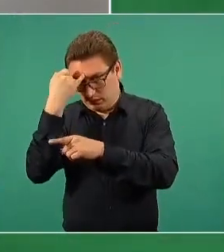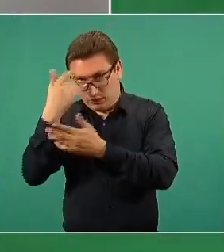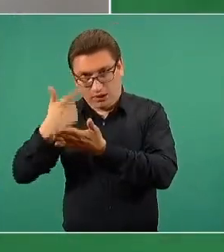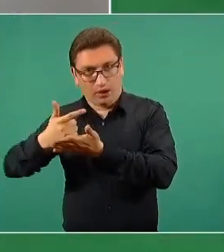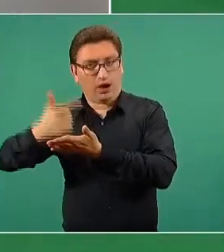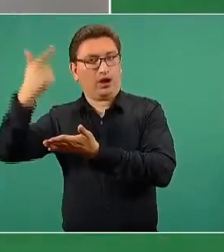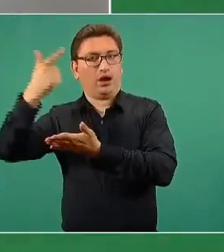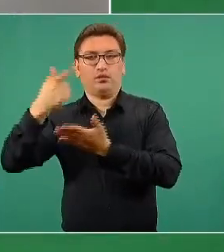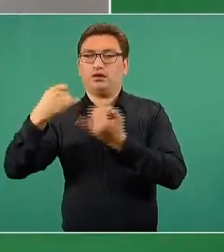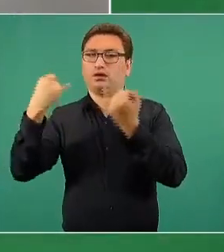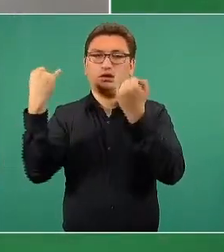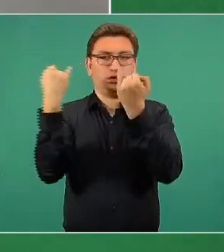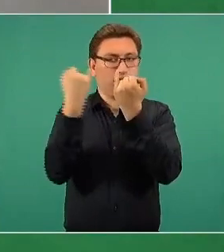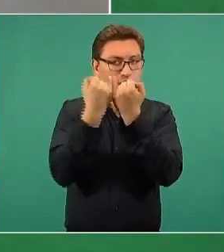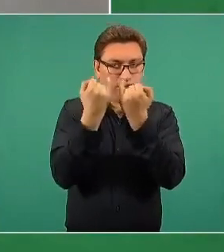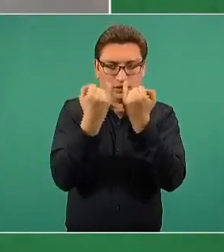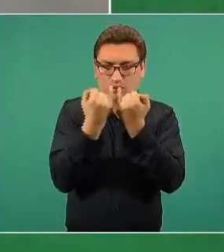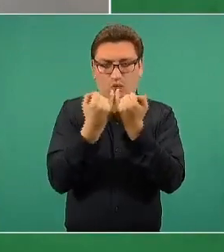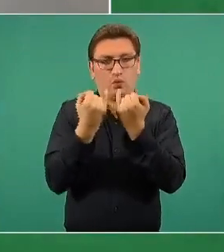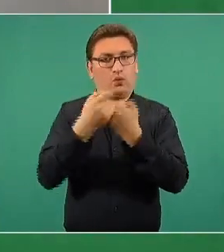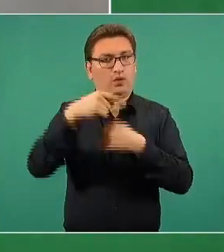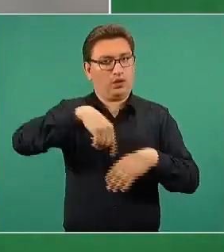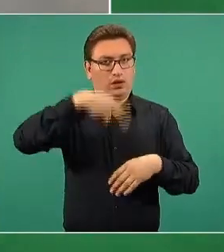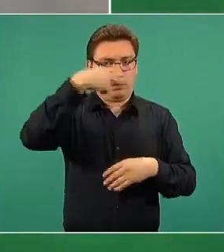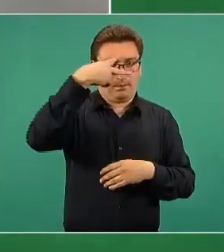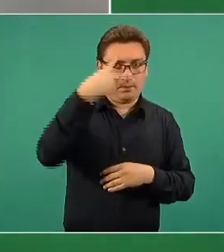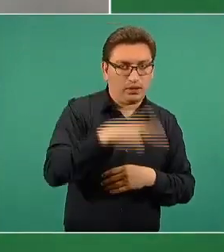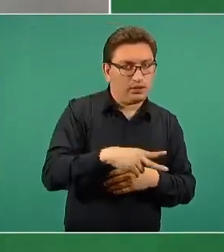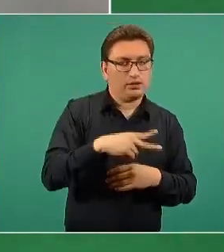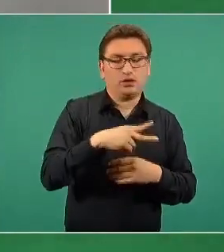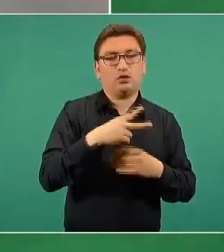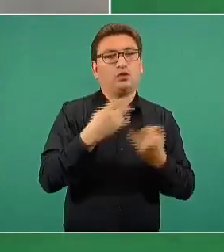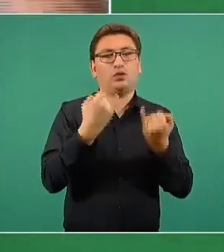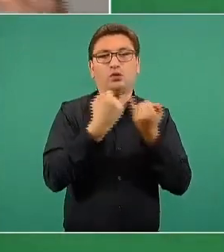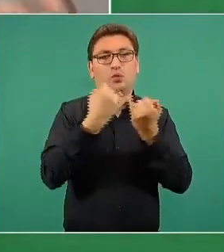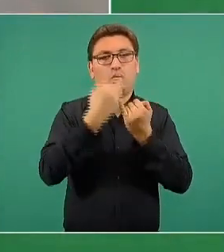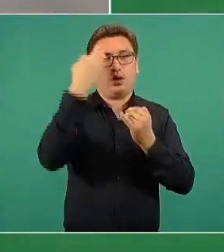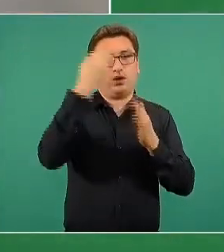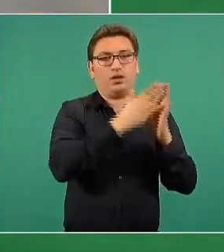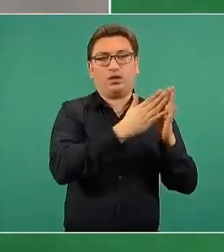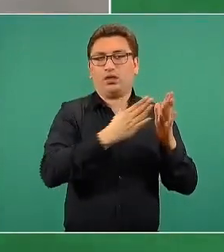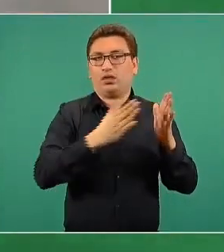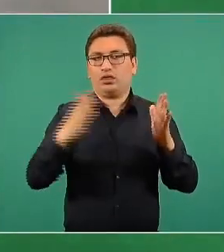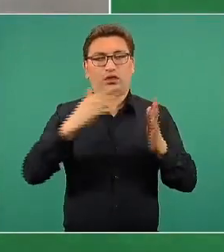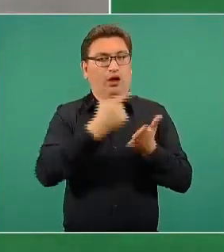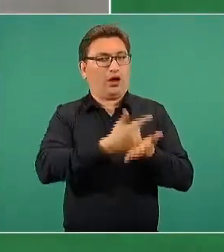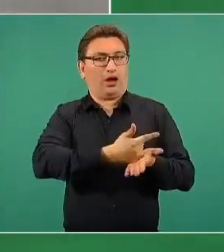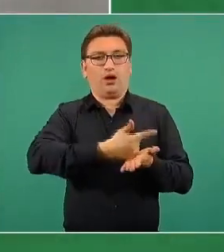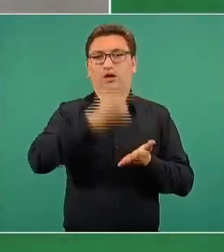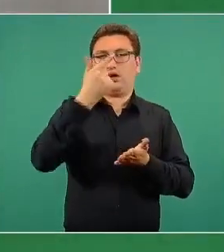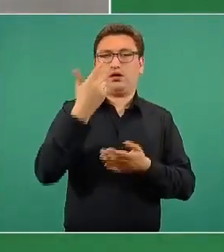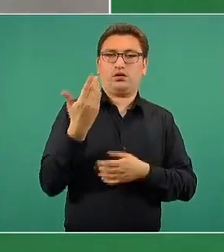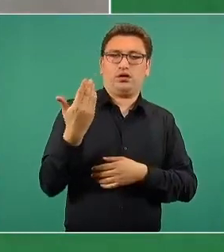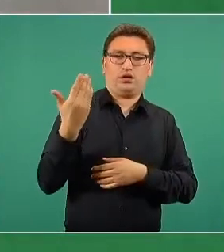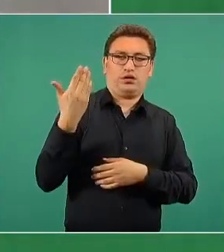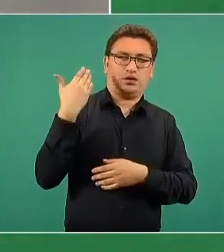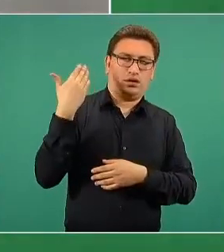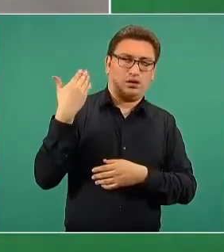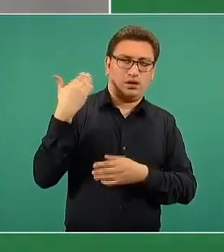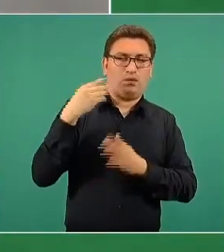estado crítico, al igual que en México tuvimos un estado crítico hace